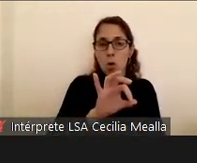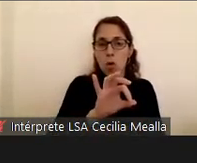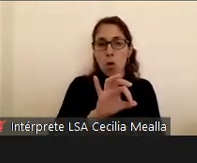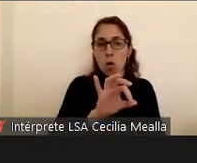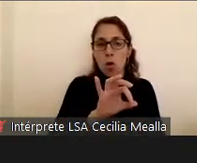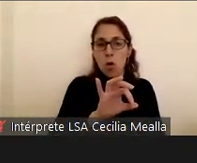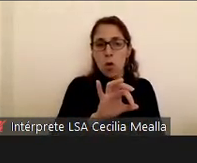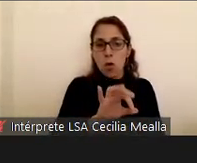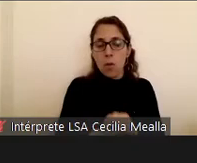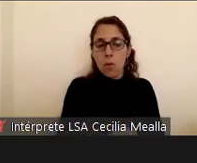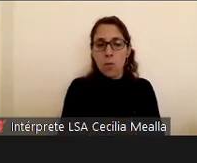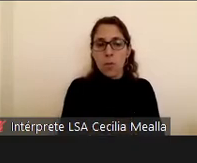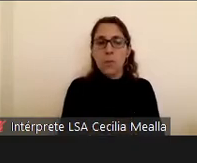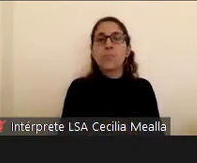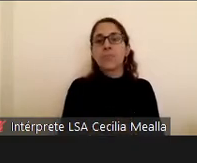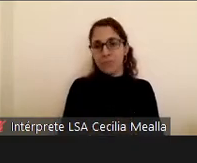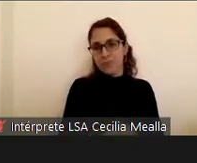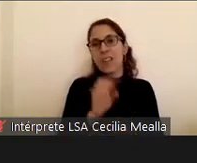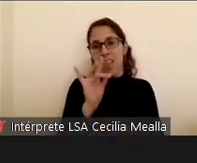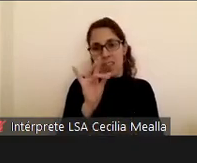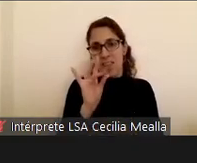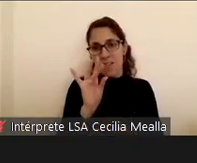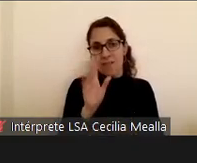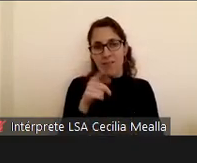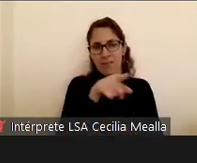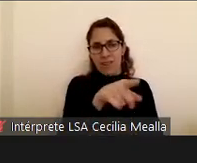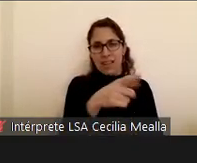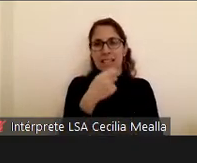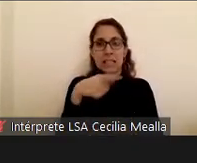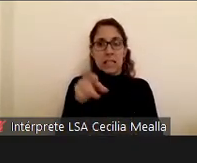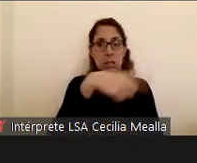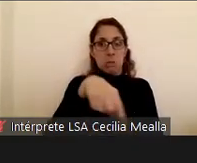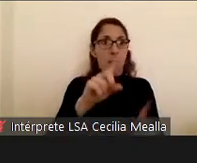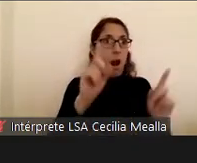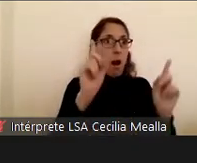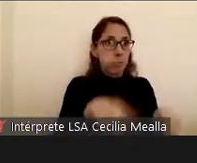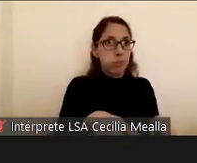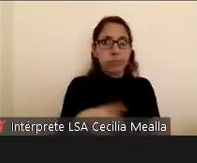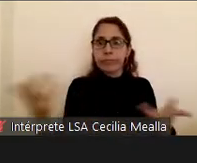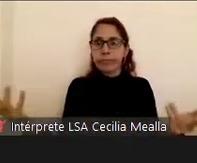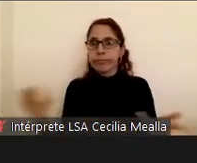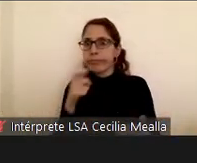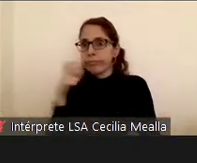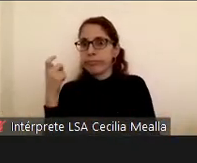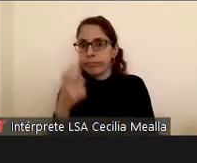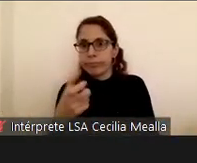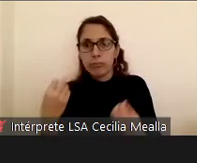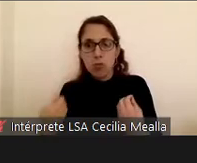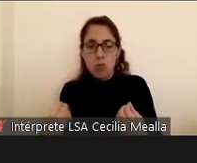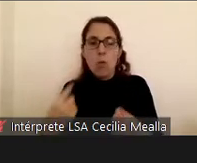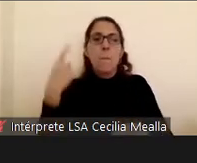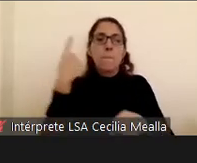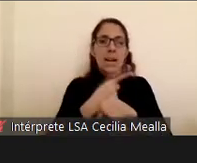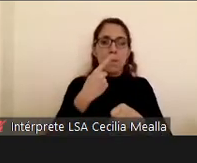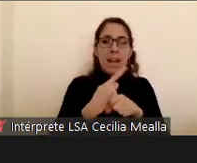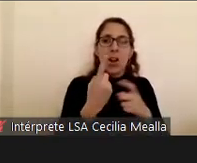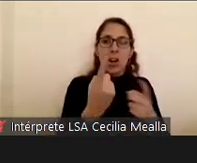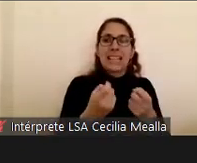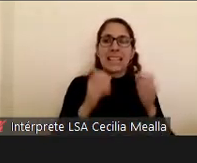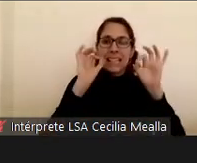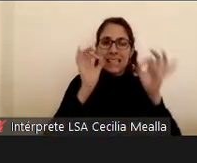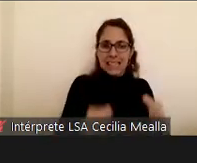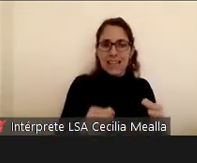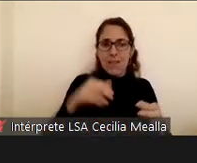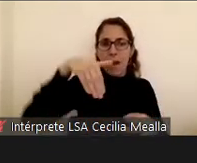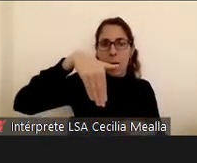complicada, ¿no es cierto? Si no conocen los pasos de la marcha bacteriológica. Entonces, primero tienen que saber cuáles son los pasos de la